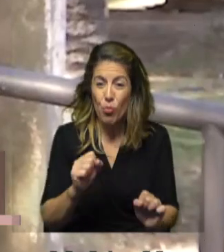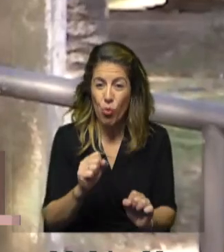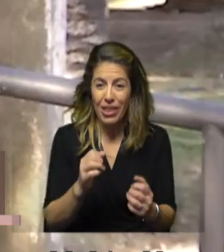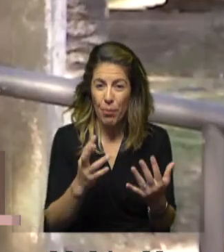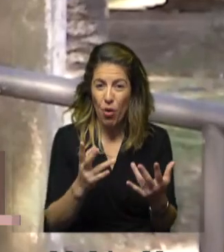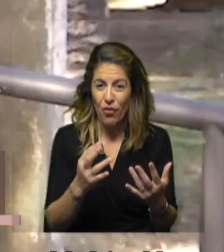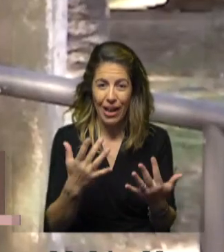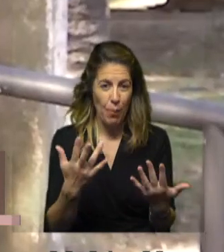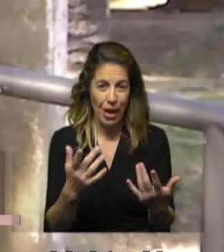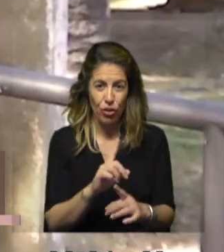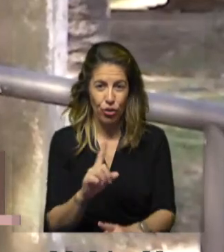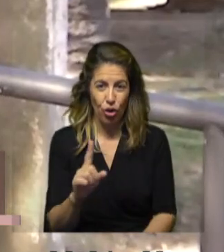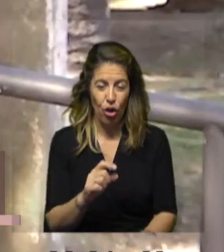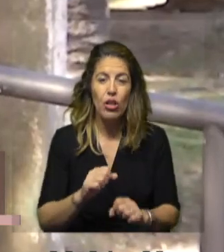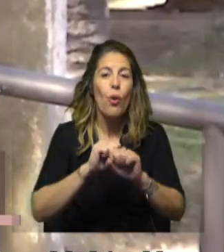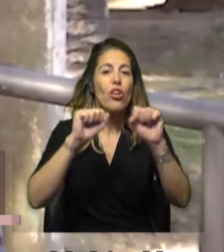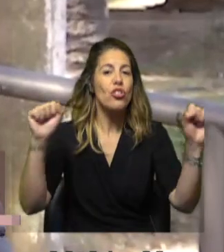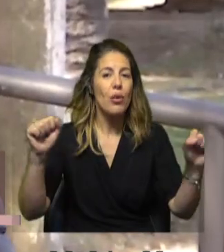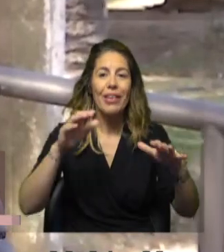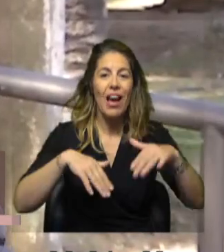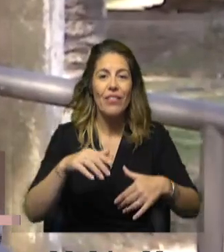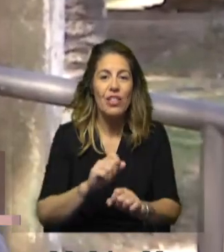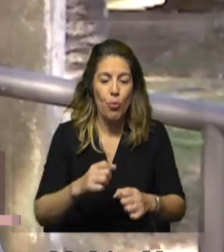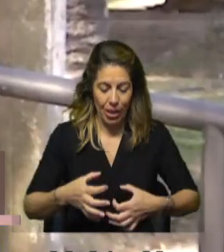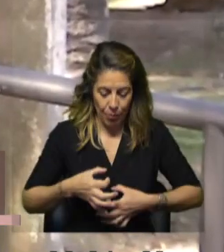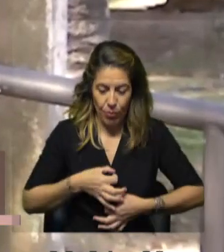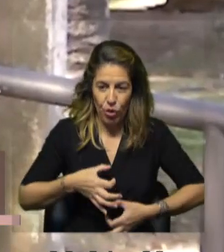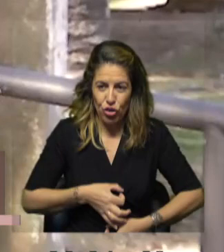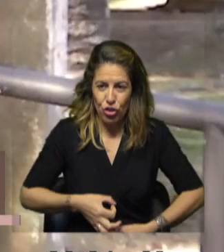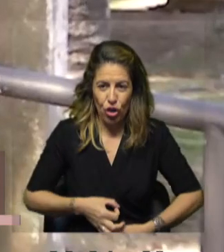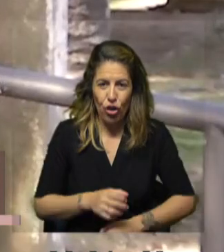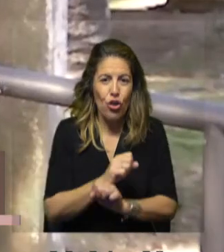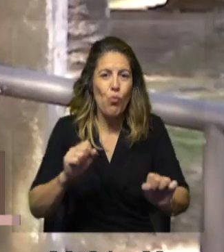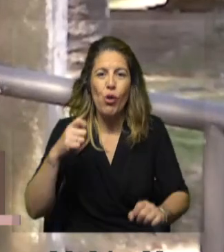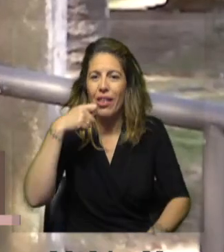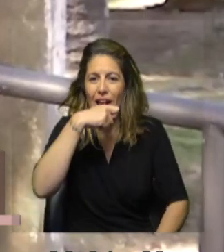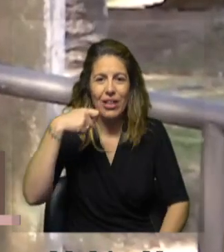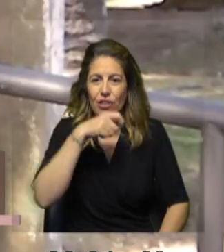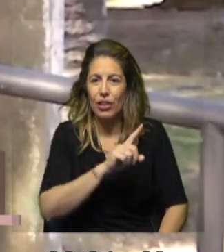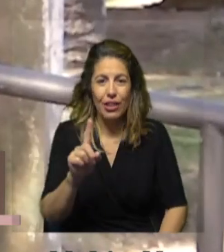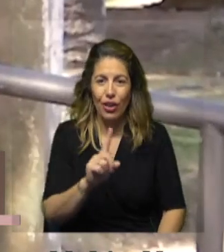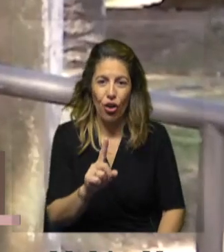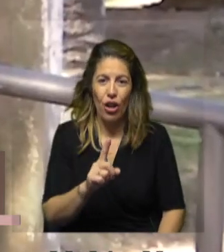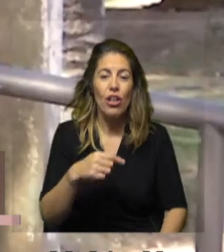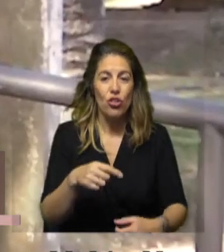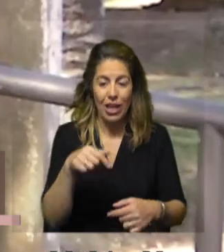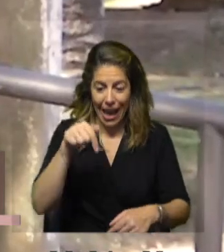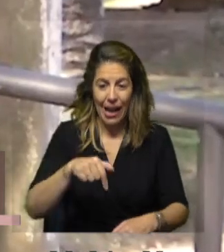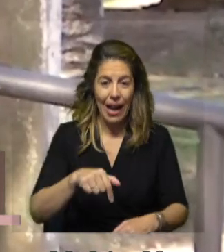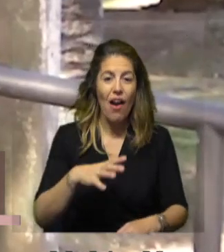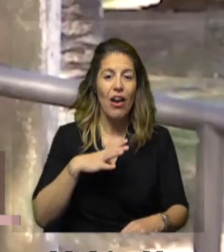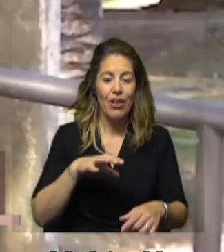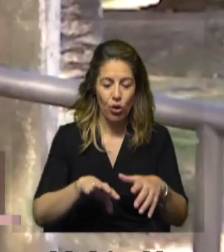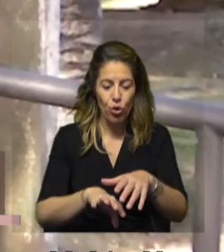manos. No se puede, cuando se levanta a veces no se puede abrochar un botón de la camisa, no puede lavarse los dientes. Entonces nosotros vamos a tener unos guantes